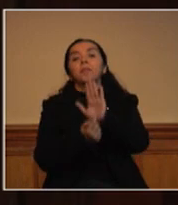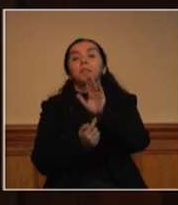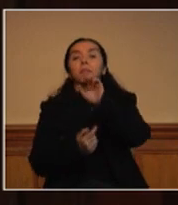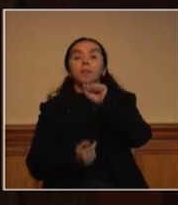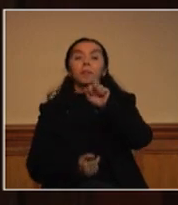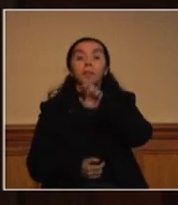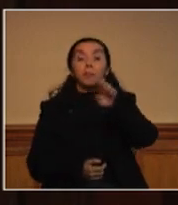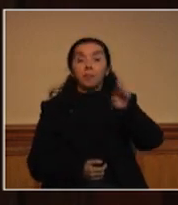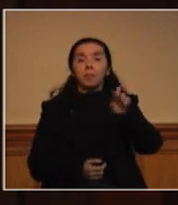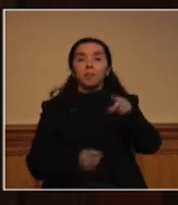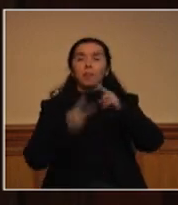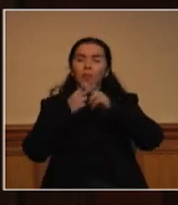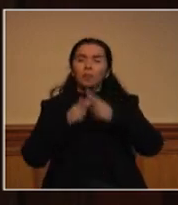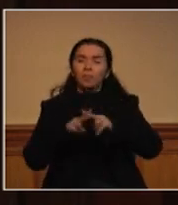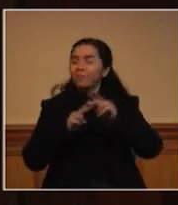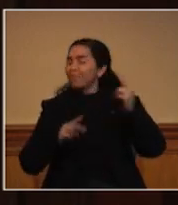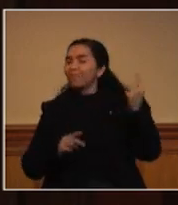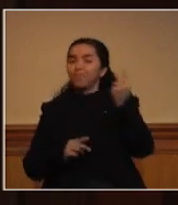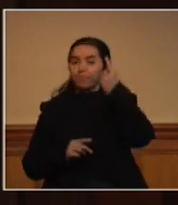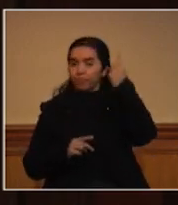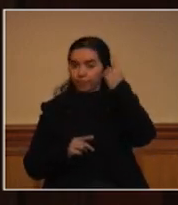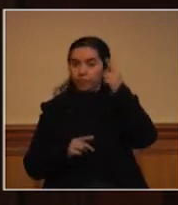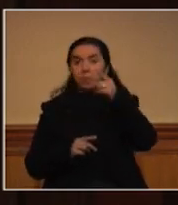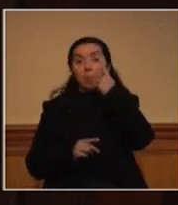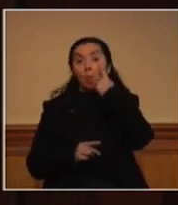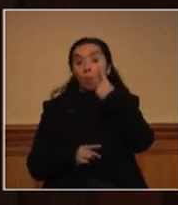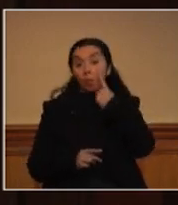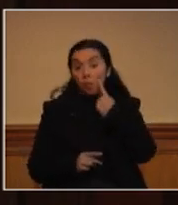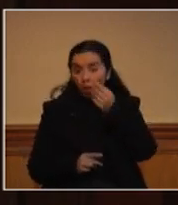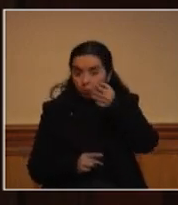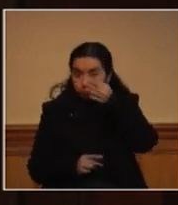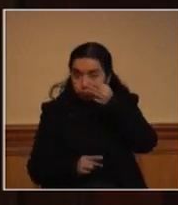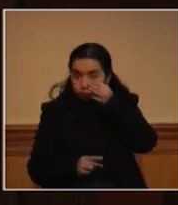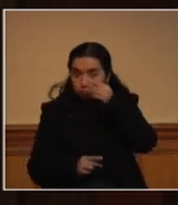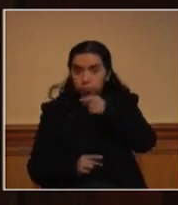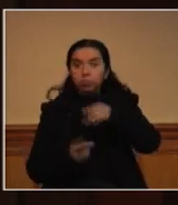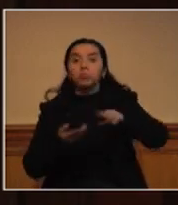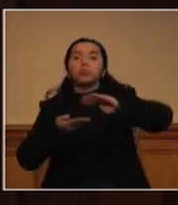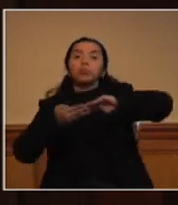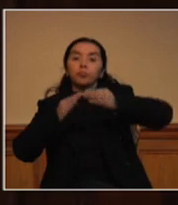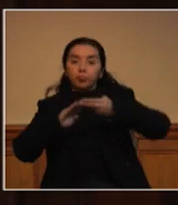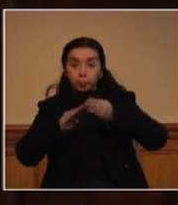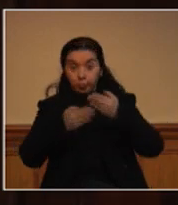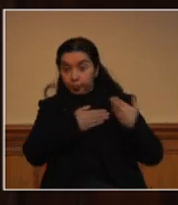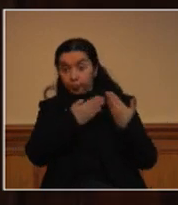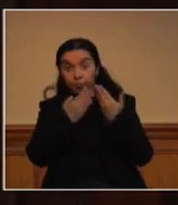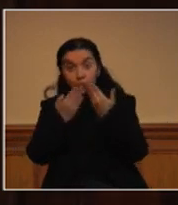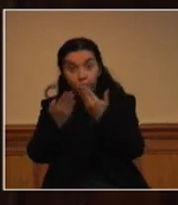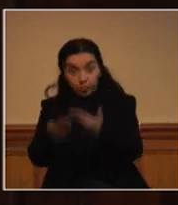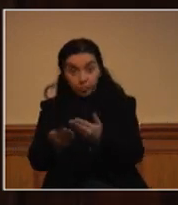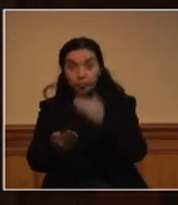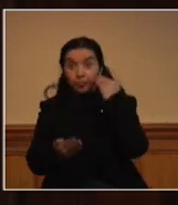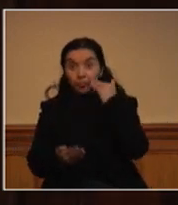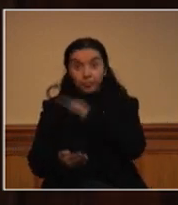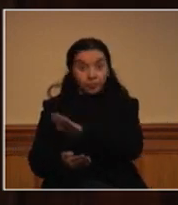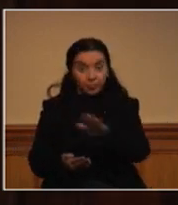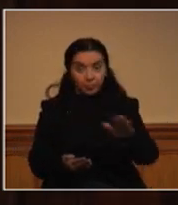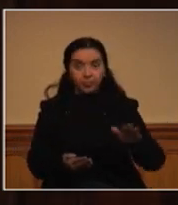aplicación como una herramienta única, que ha sido probada y testeada con la comunidad a la que principalmente va dirigida, que son los